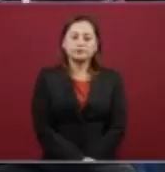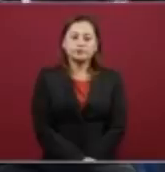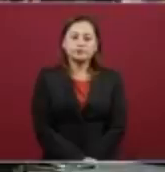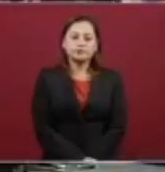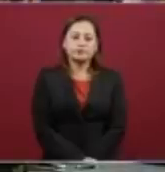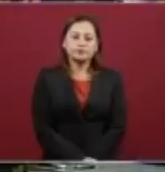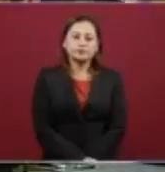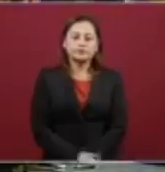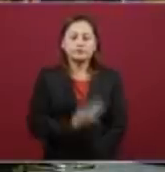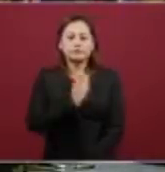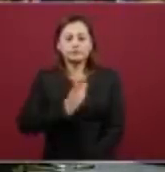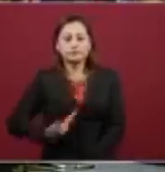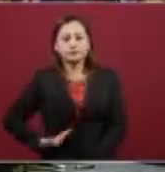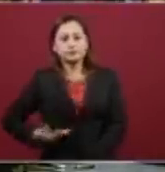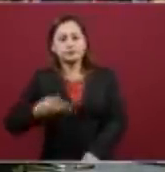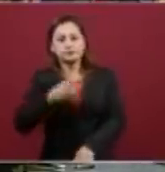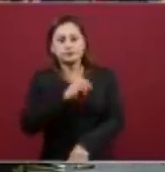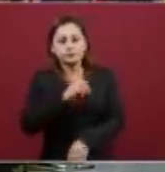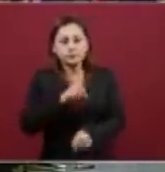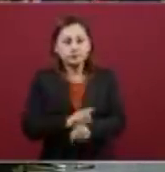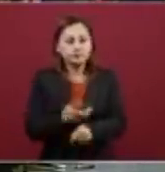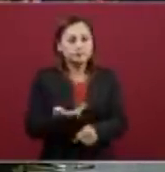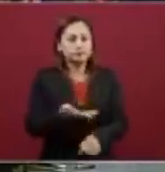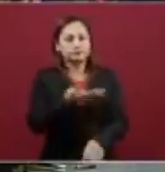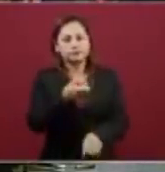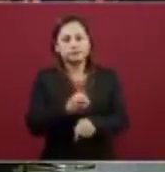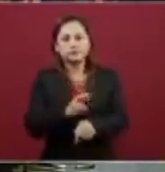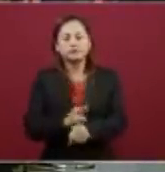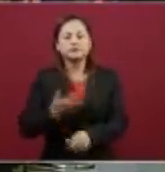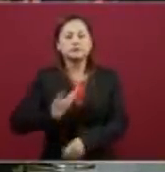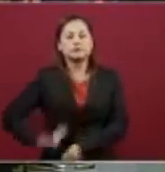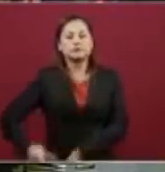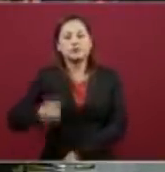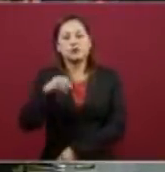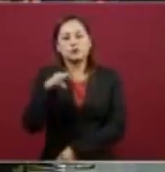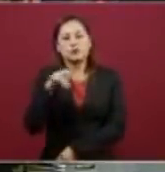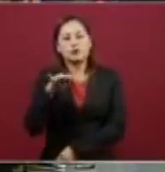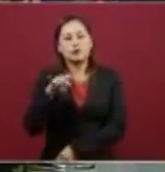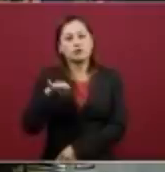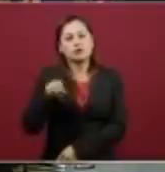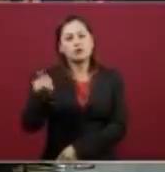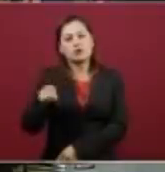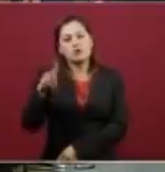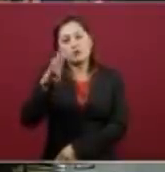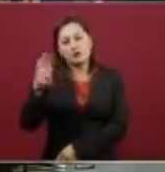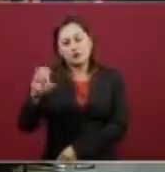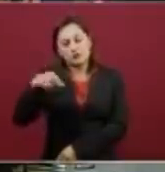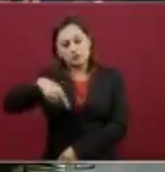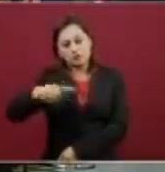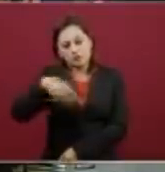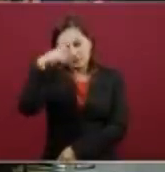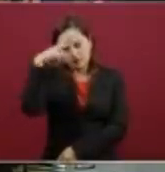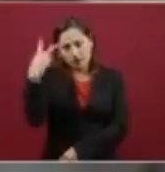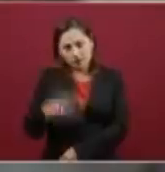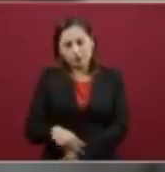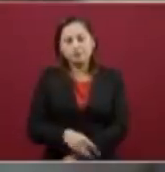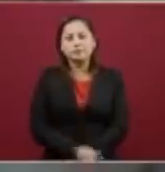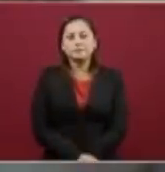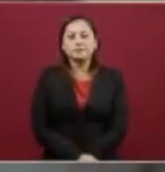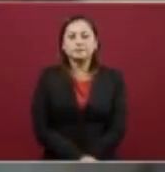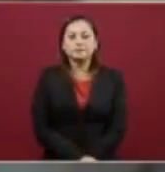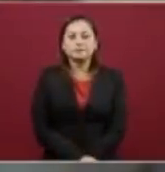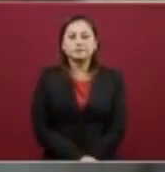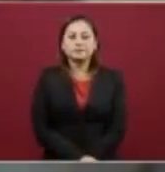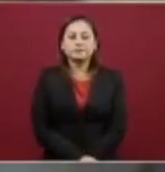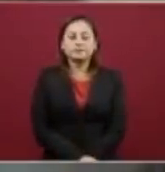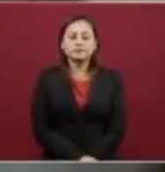Presidente, buenos días. Secretario, buenos días. Marco Antonio Olvera, corresponsal de Radio Latino California aquí en México. Presidente, si no me equivoco, usted en días